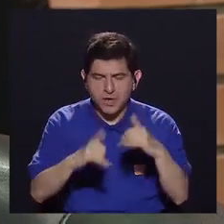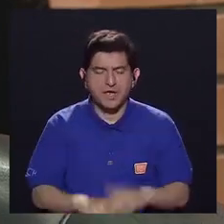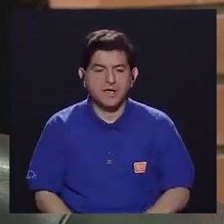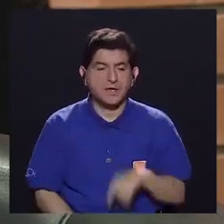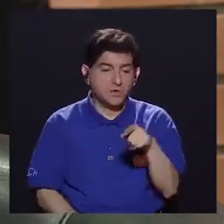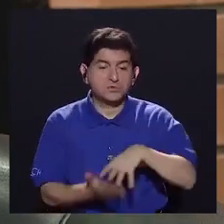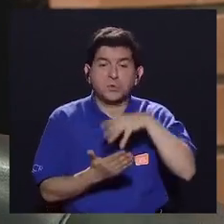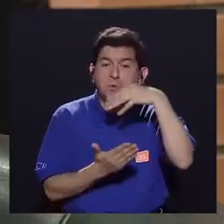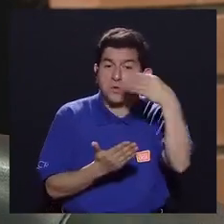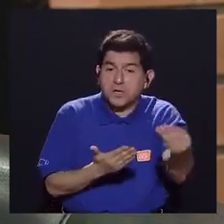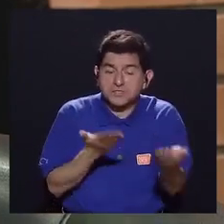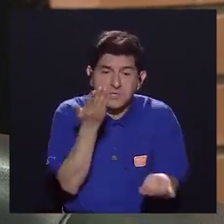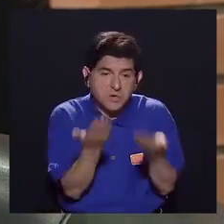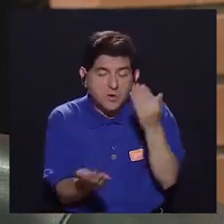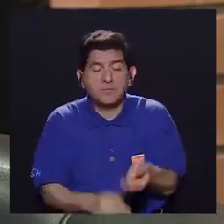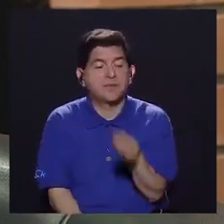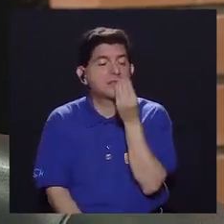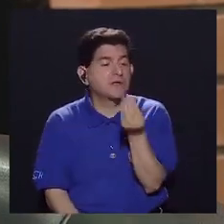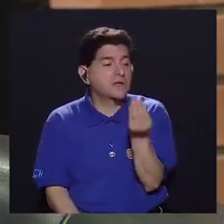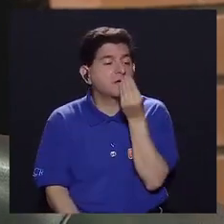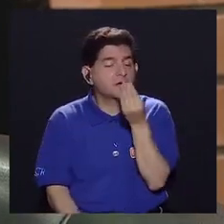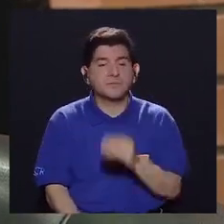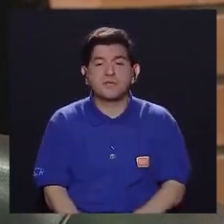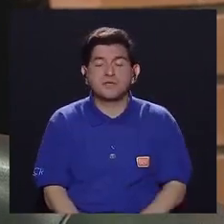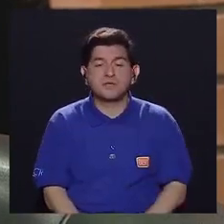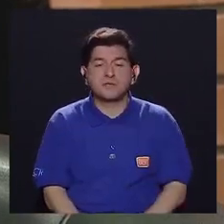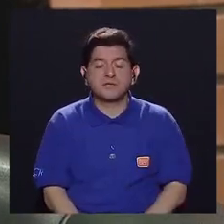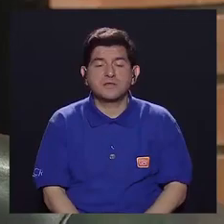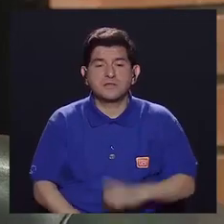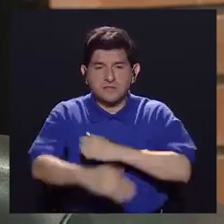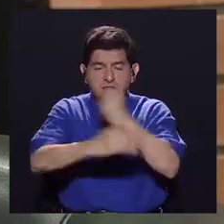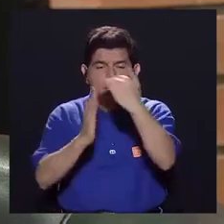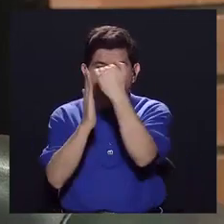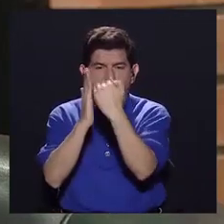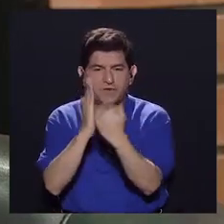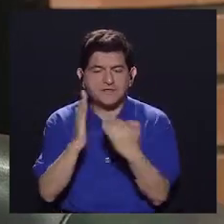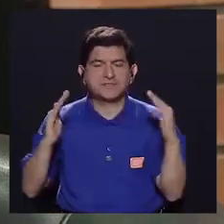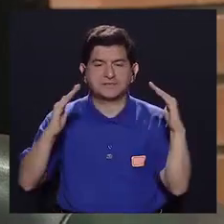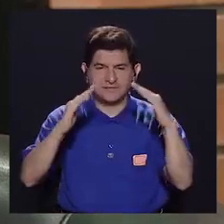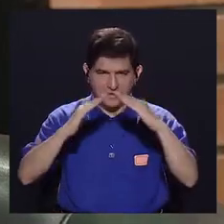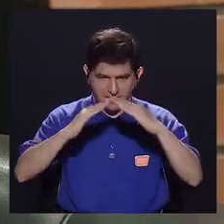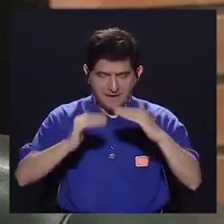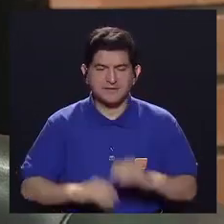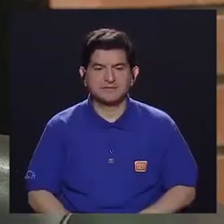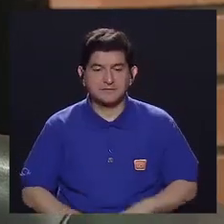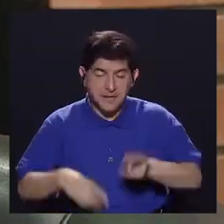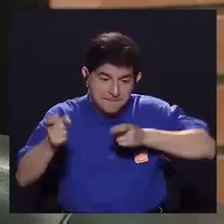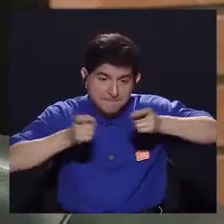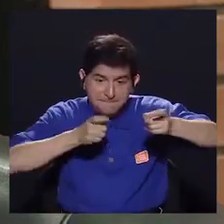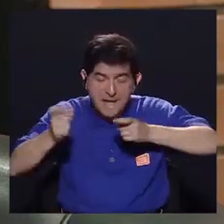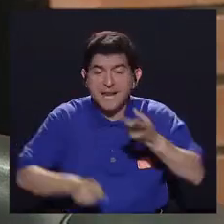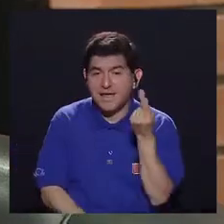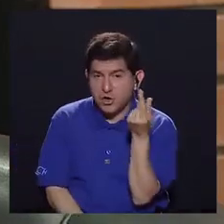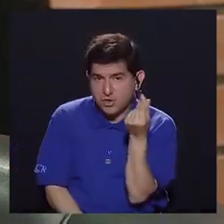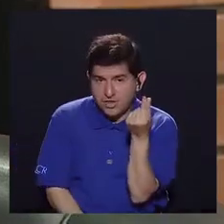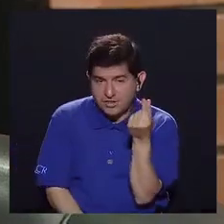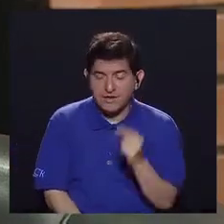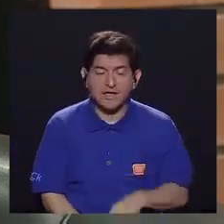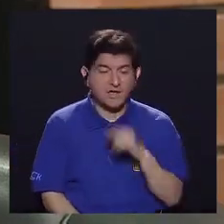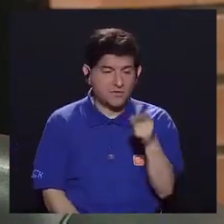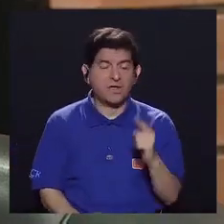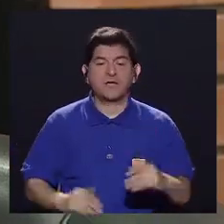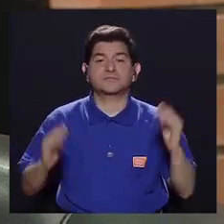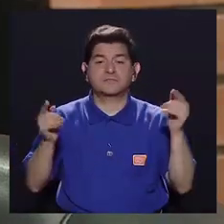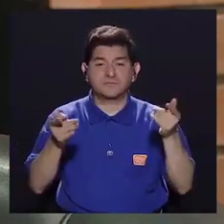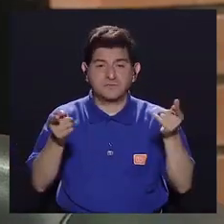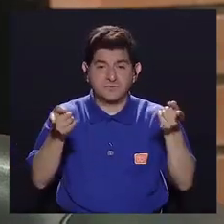juguetes, con lo que se compra para comer, con las recetas que se hacen en la casa, con el manejo incluso del dinero en